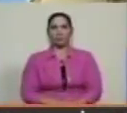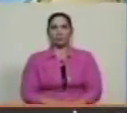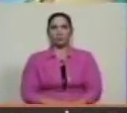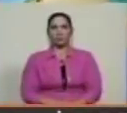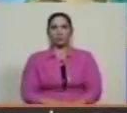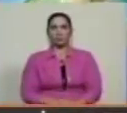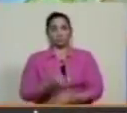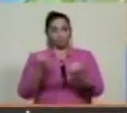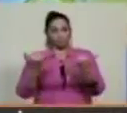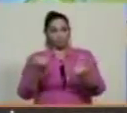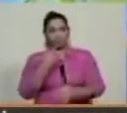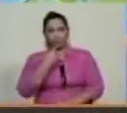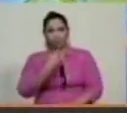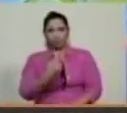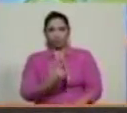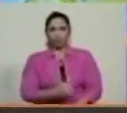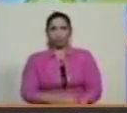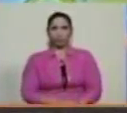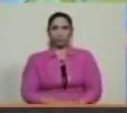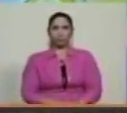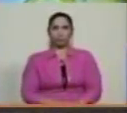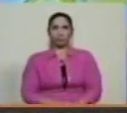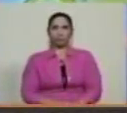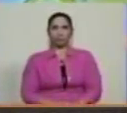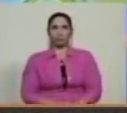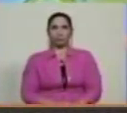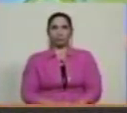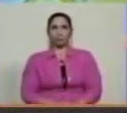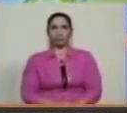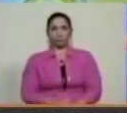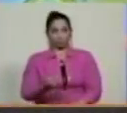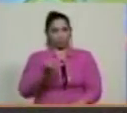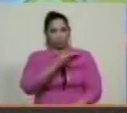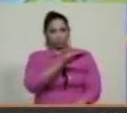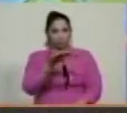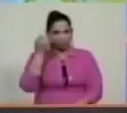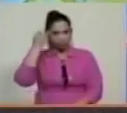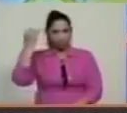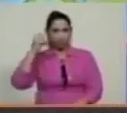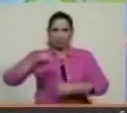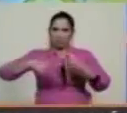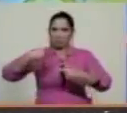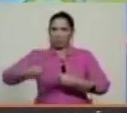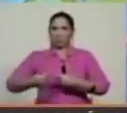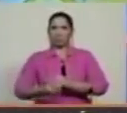yo les dije algo para una idea, ¿no? Ustedes después